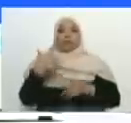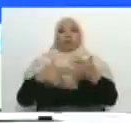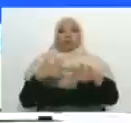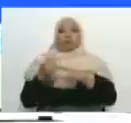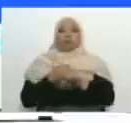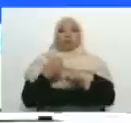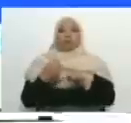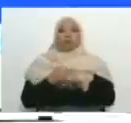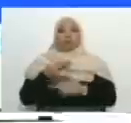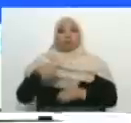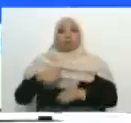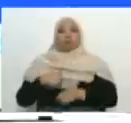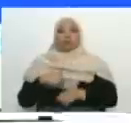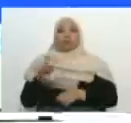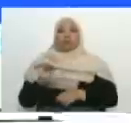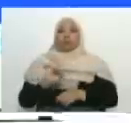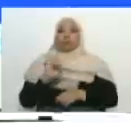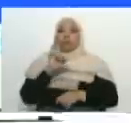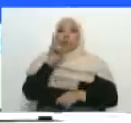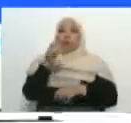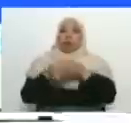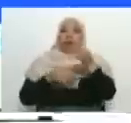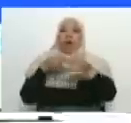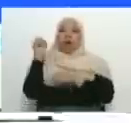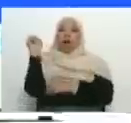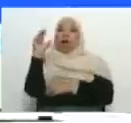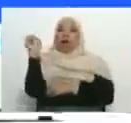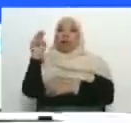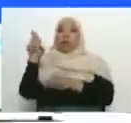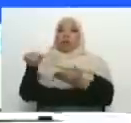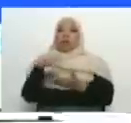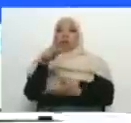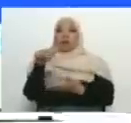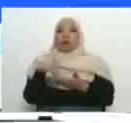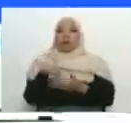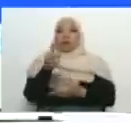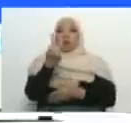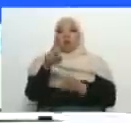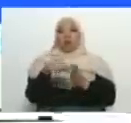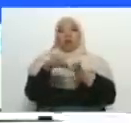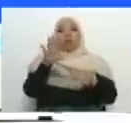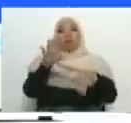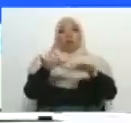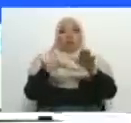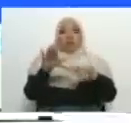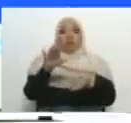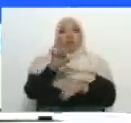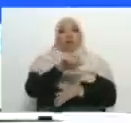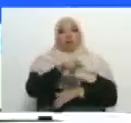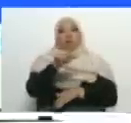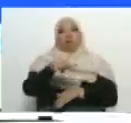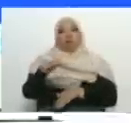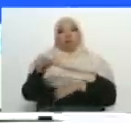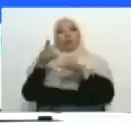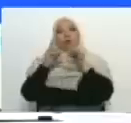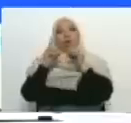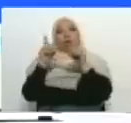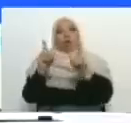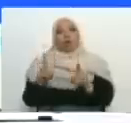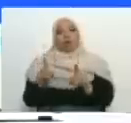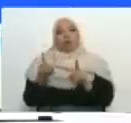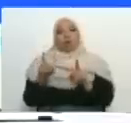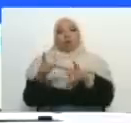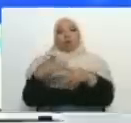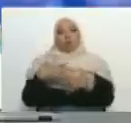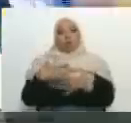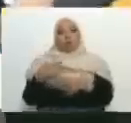organización criminal que se autodenomina Asamblea Nacional de 2015. O cualquier persona que ella designe. O cualquier